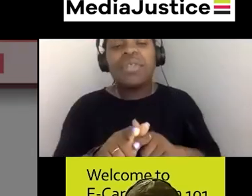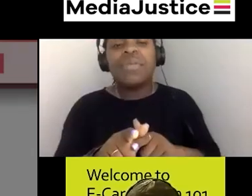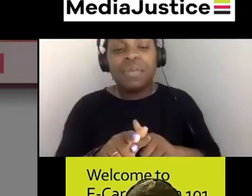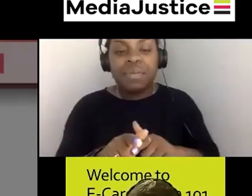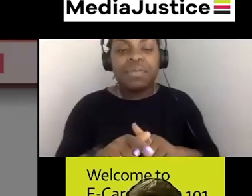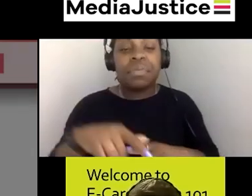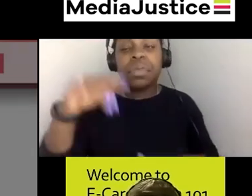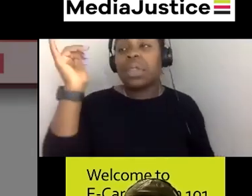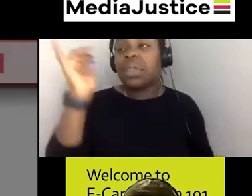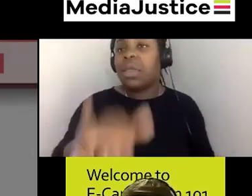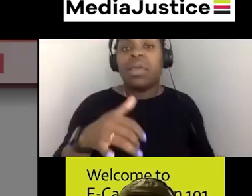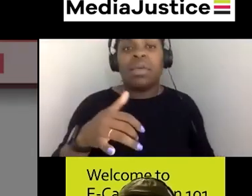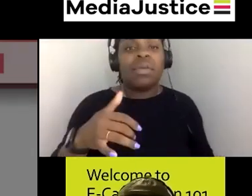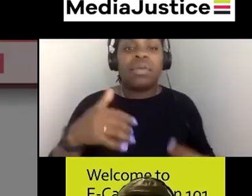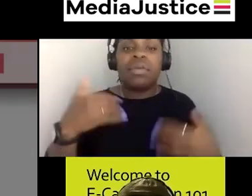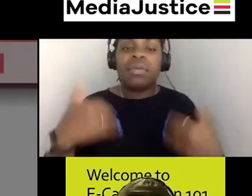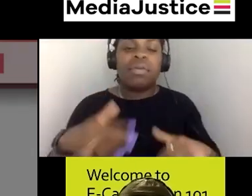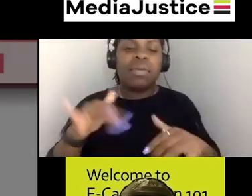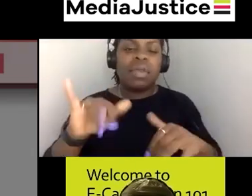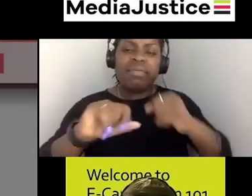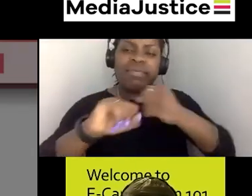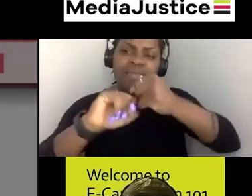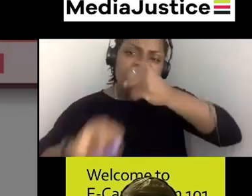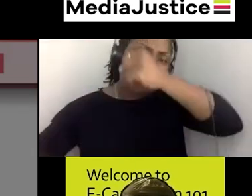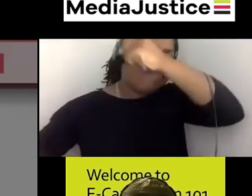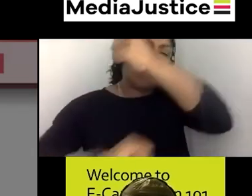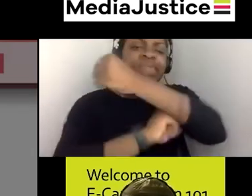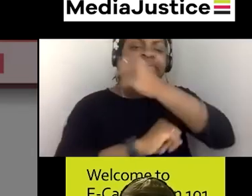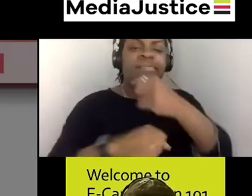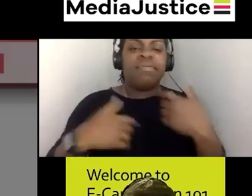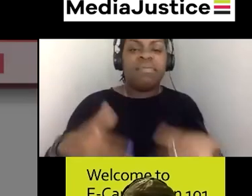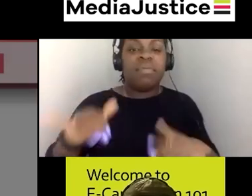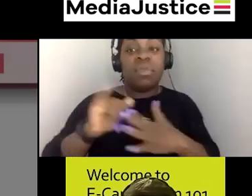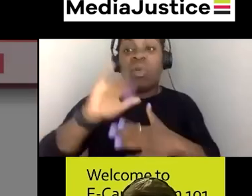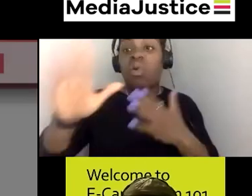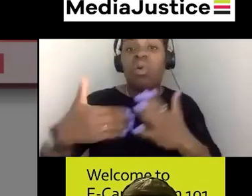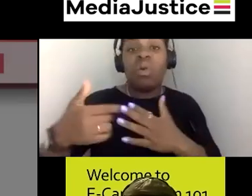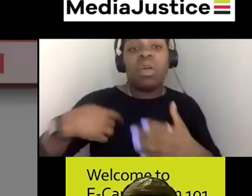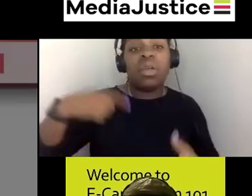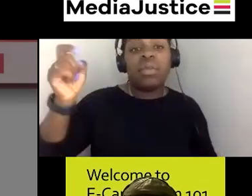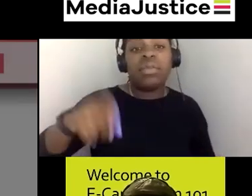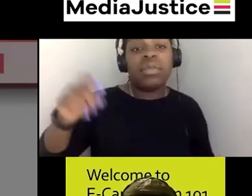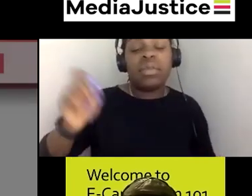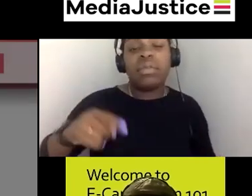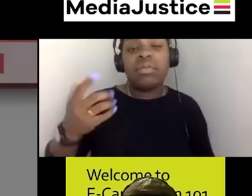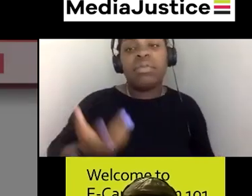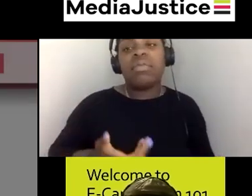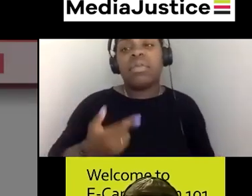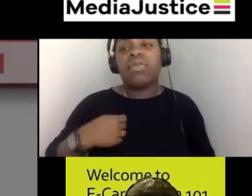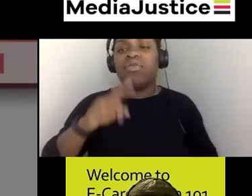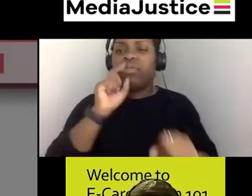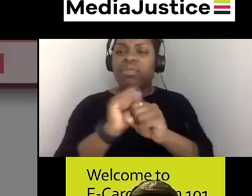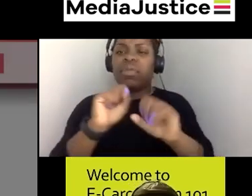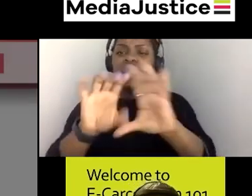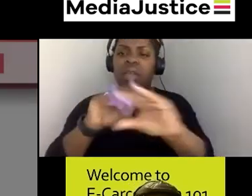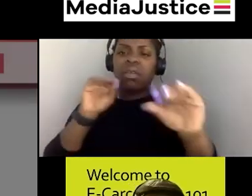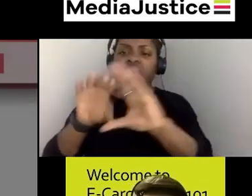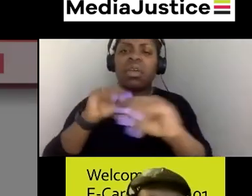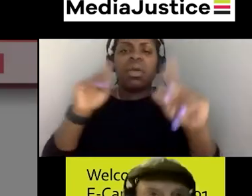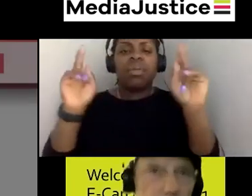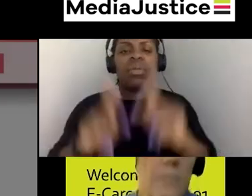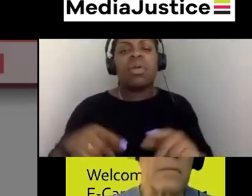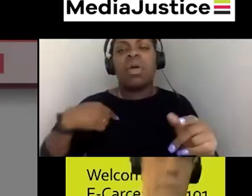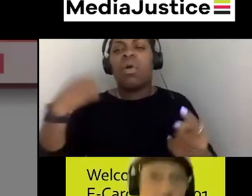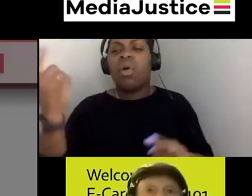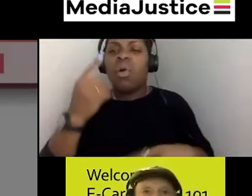hermano. Y eso es mi fundación sólida. Eso es lo único que necesito. Yo era una